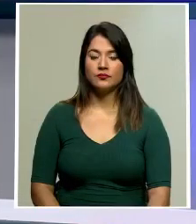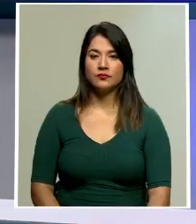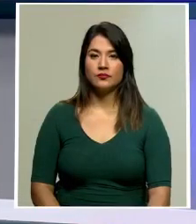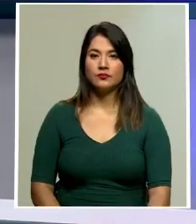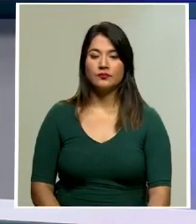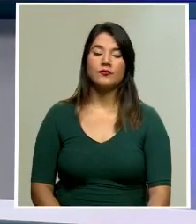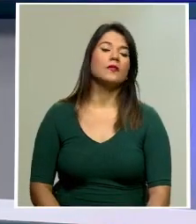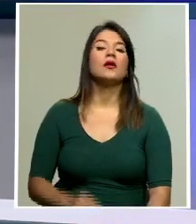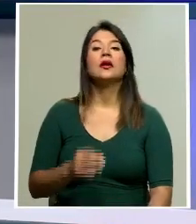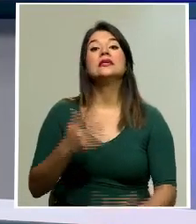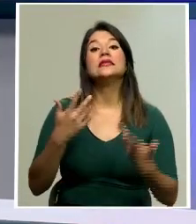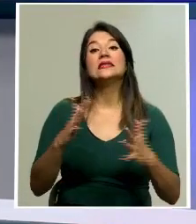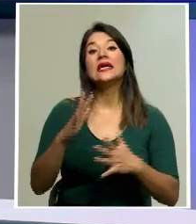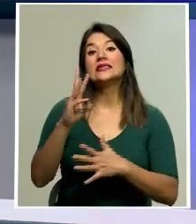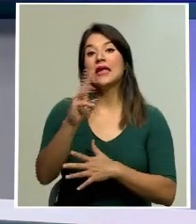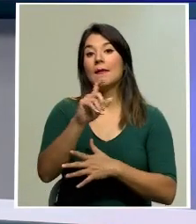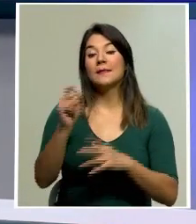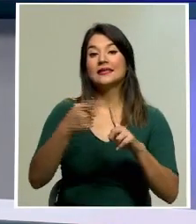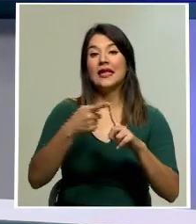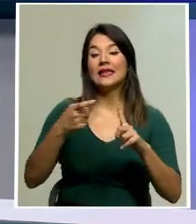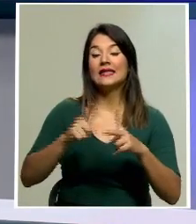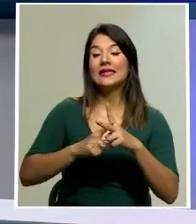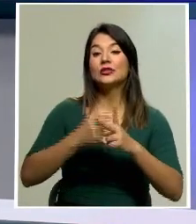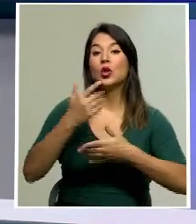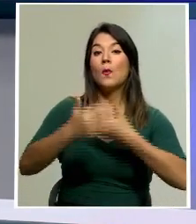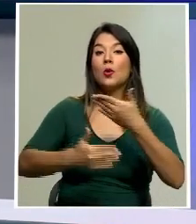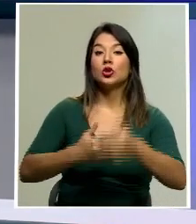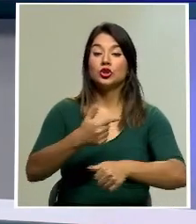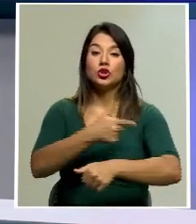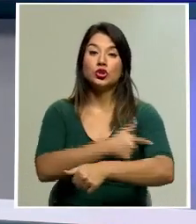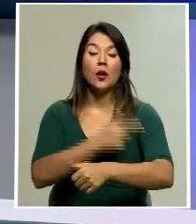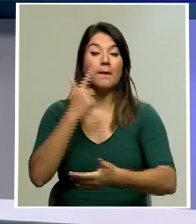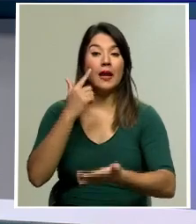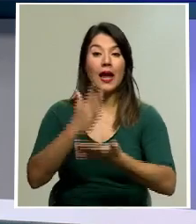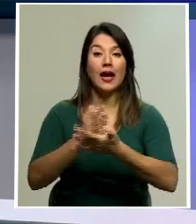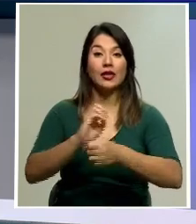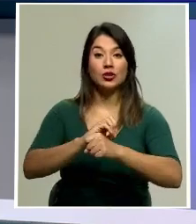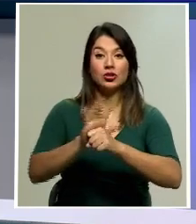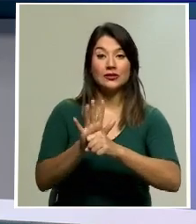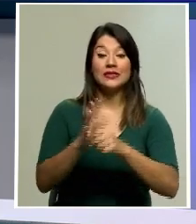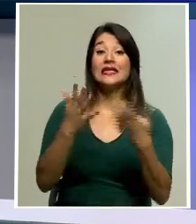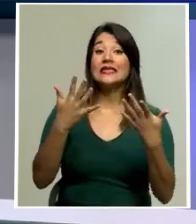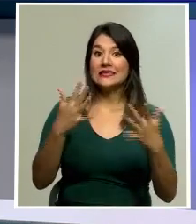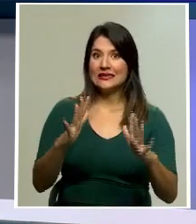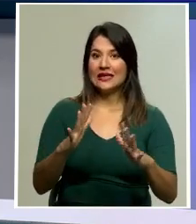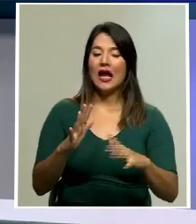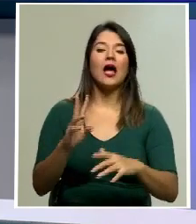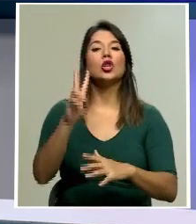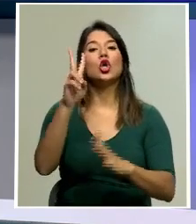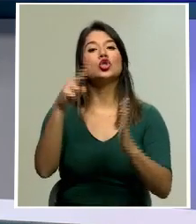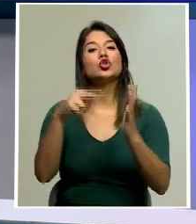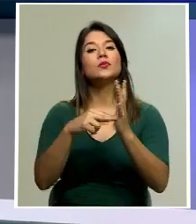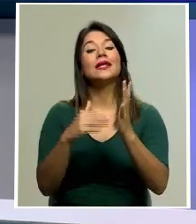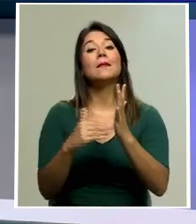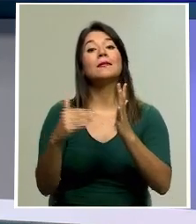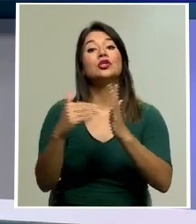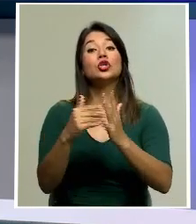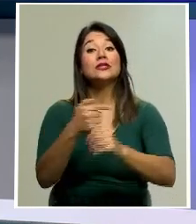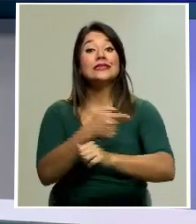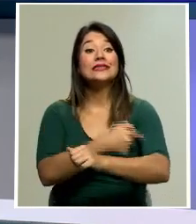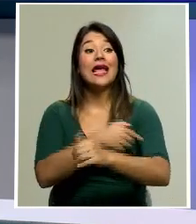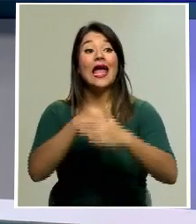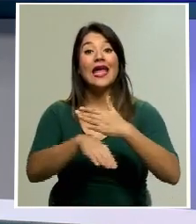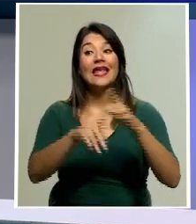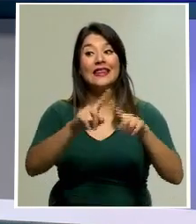Ya 6 meses de iniciada la vacunación contra la COVID-19, ya se colocaron más de 2,000 millones de dosis en